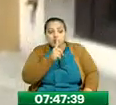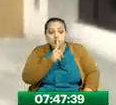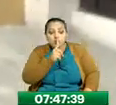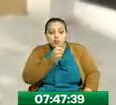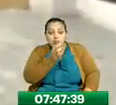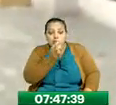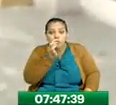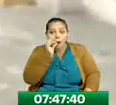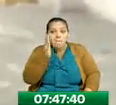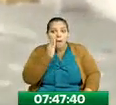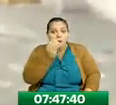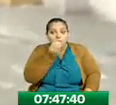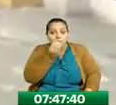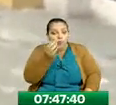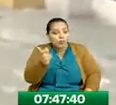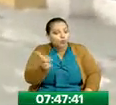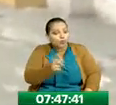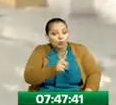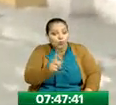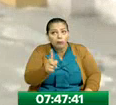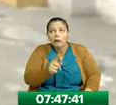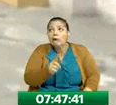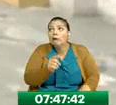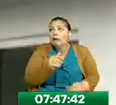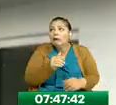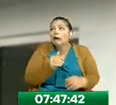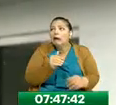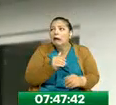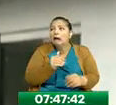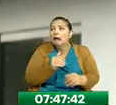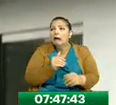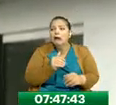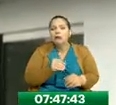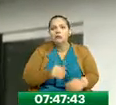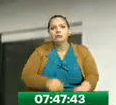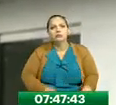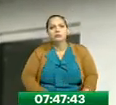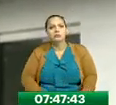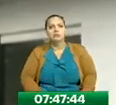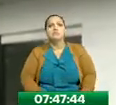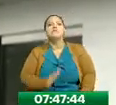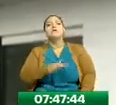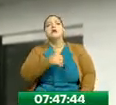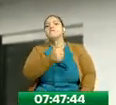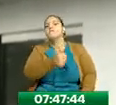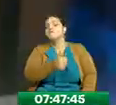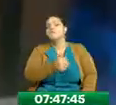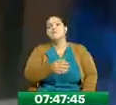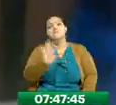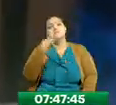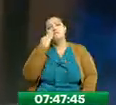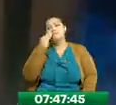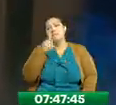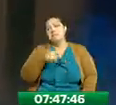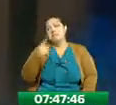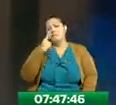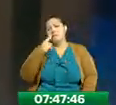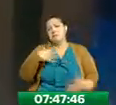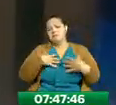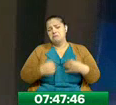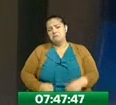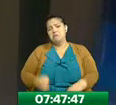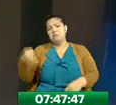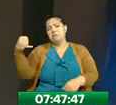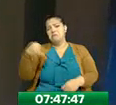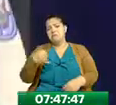su madre, y tras los exámenes pertinentes confirmaron que fue agredida sexualmente, y el hombre entró en la lista de los más buscados por